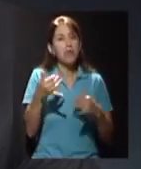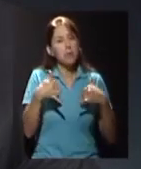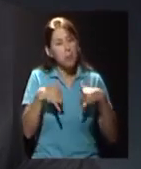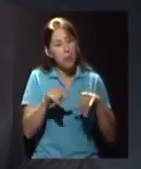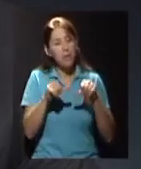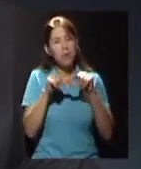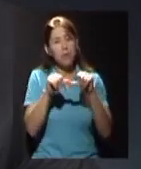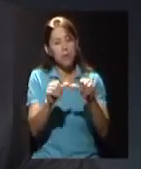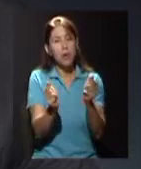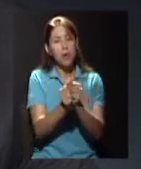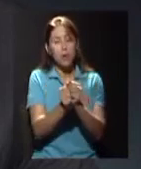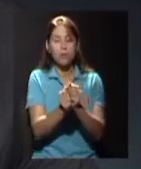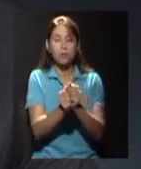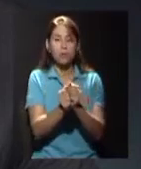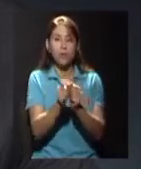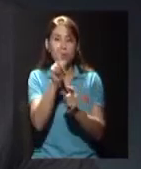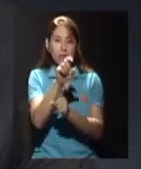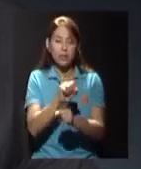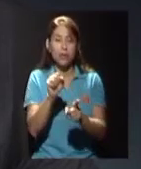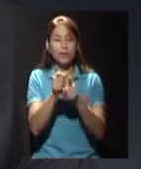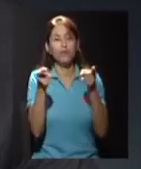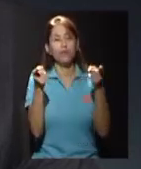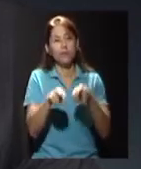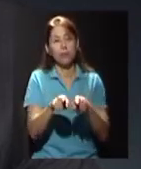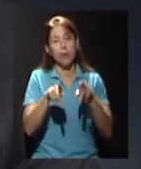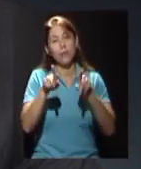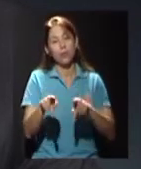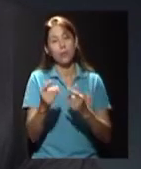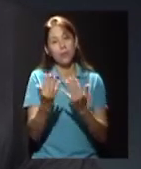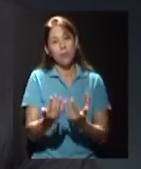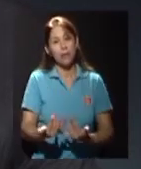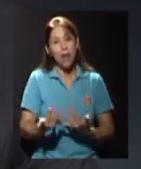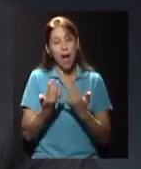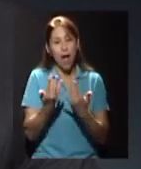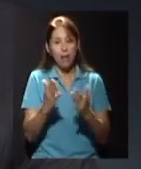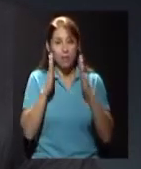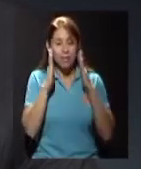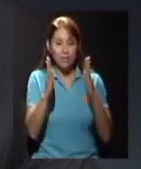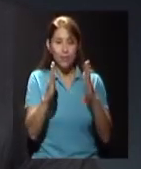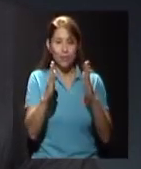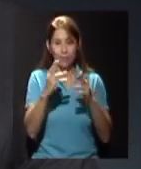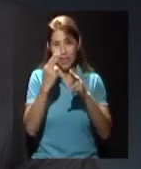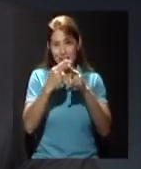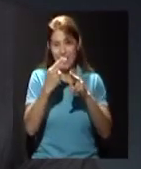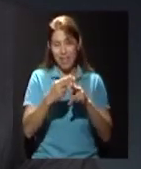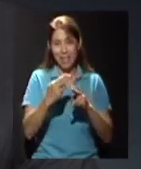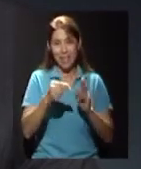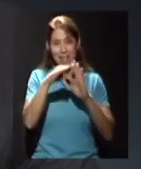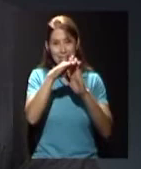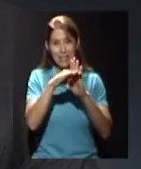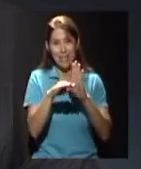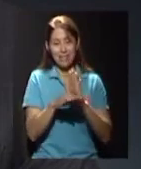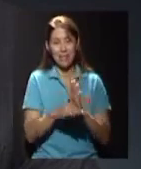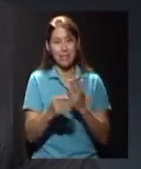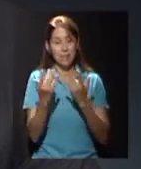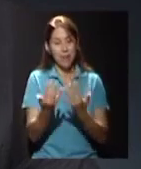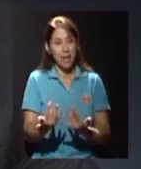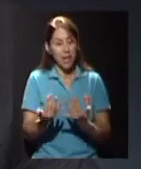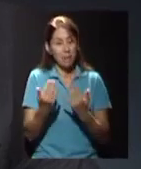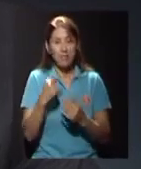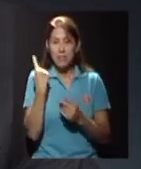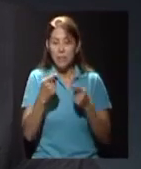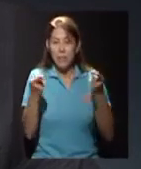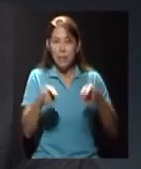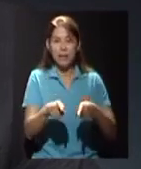siendo un reto por resolver en mayor o menor grado lo importante quizás no es que se lleguen a